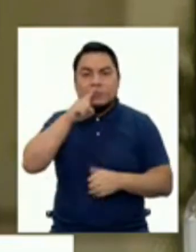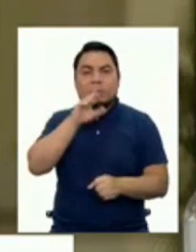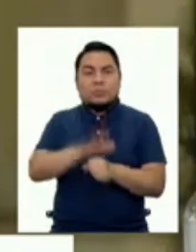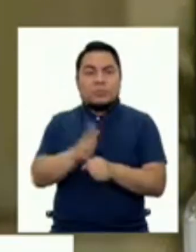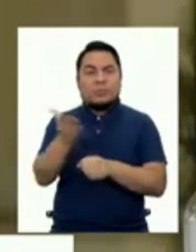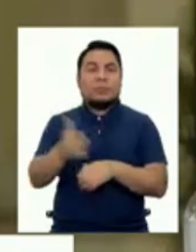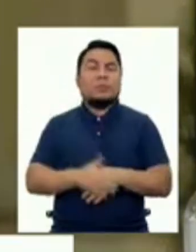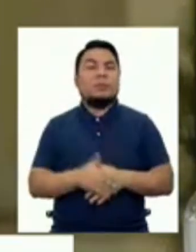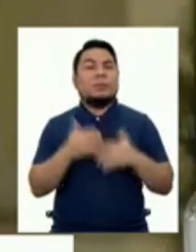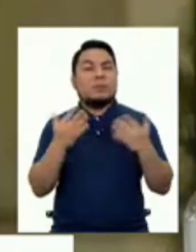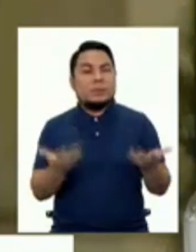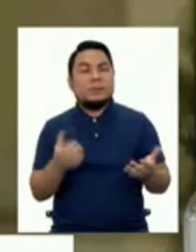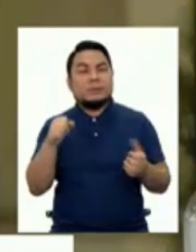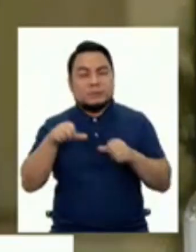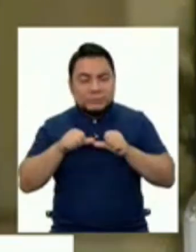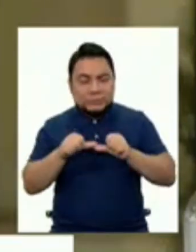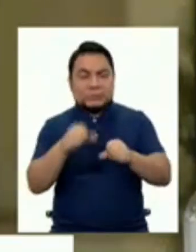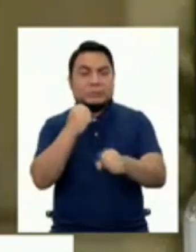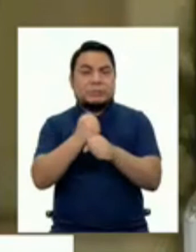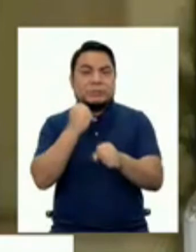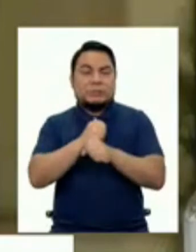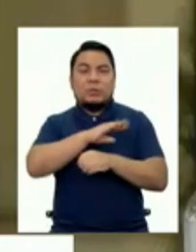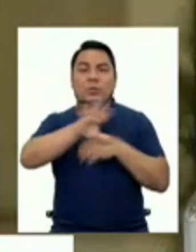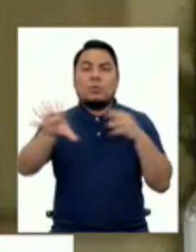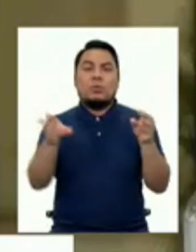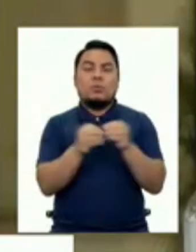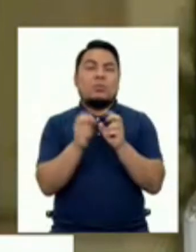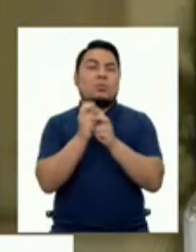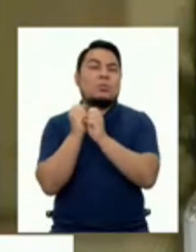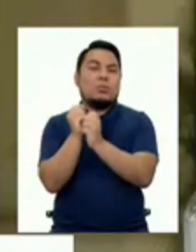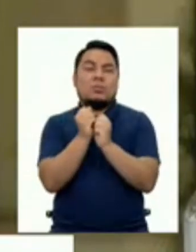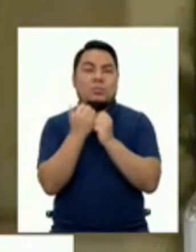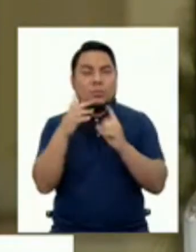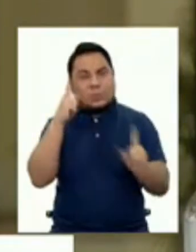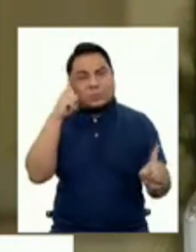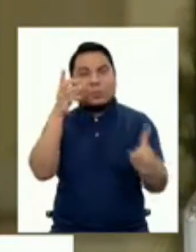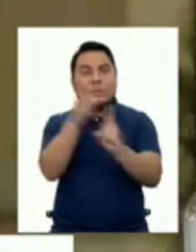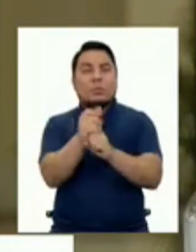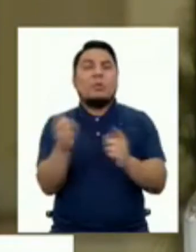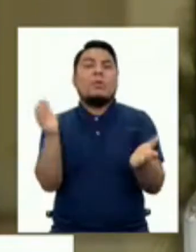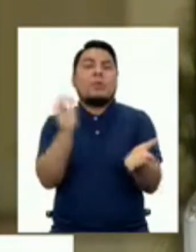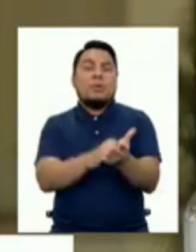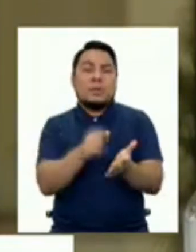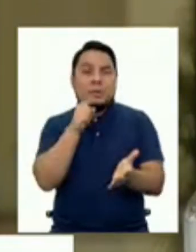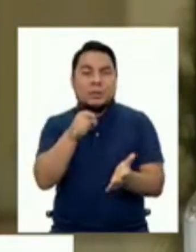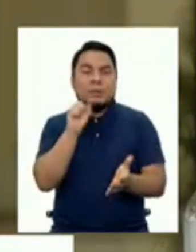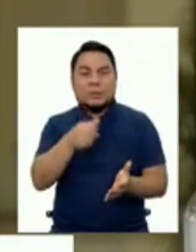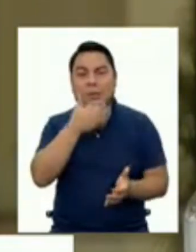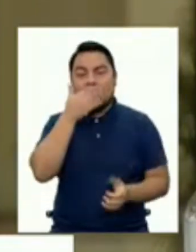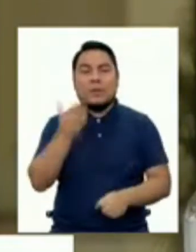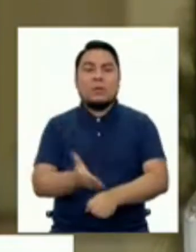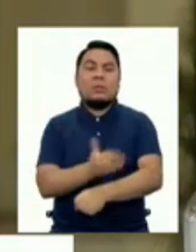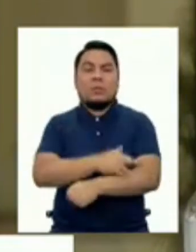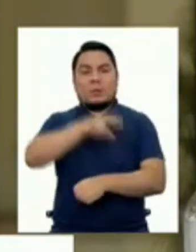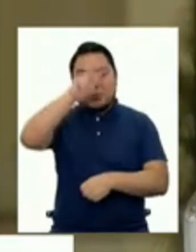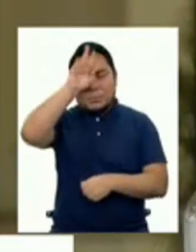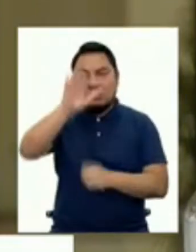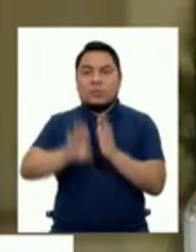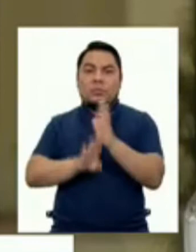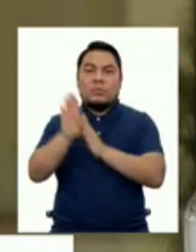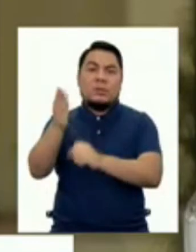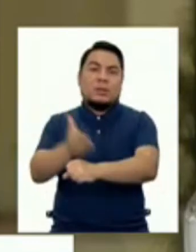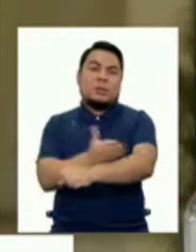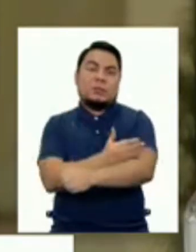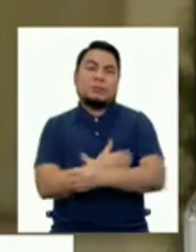compromiso. Así que hay que seguir trabajando y todos juntos vamos a lograr nuevamente enrumbar al Perú hacia el progreso y